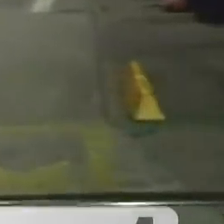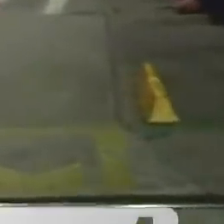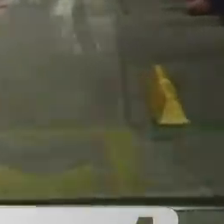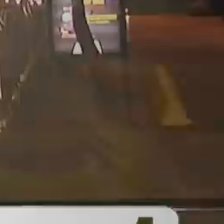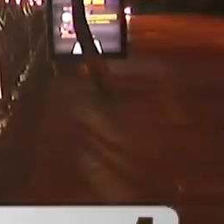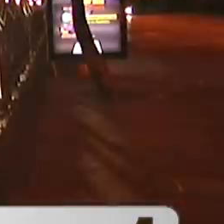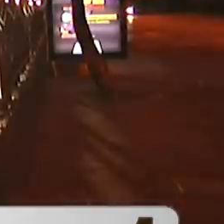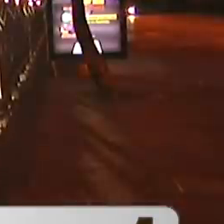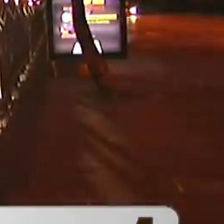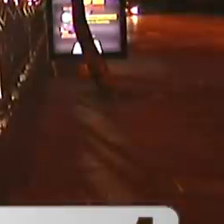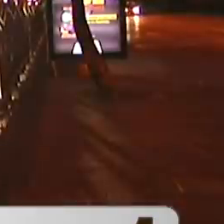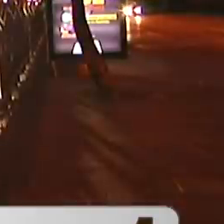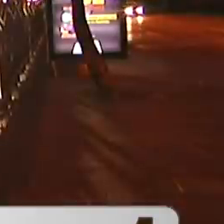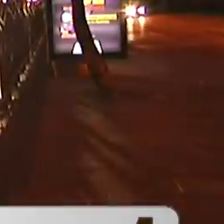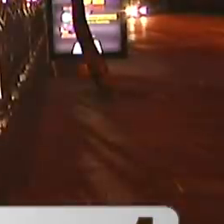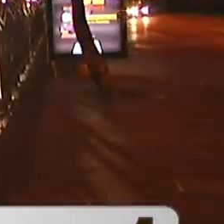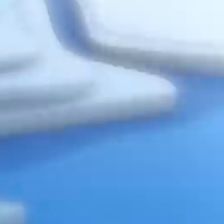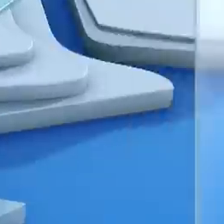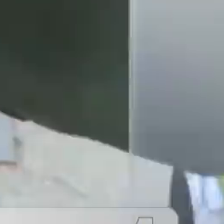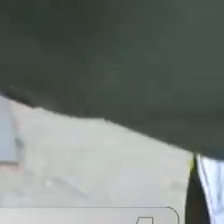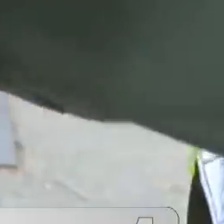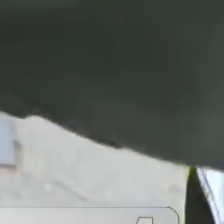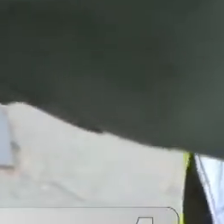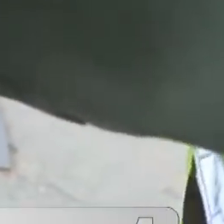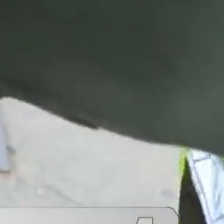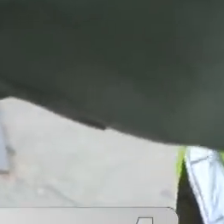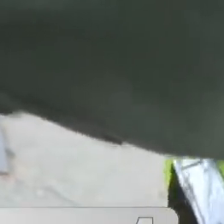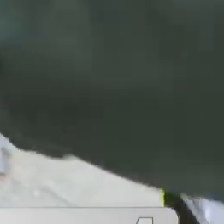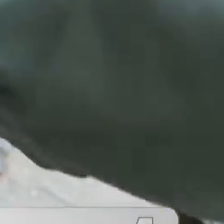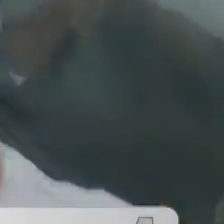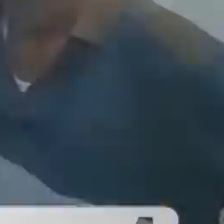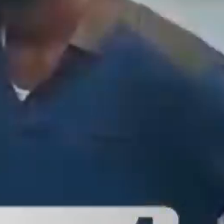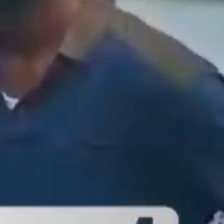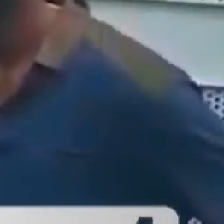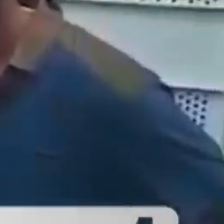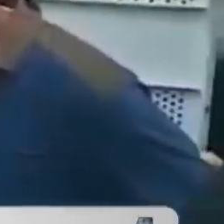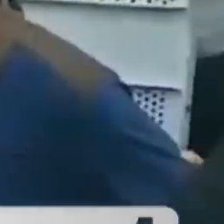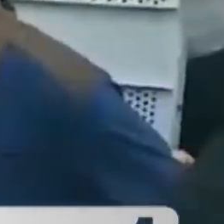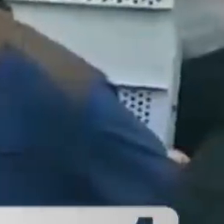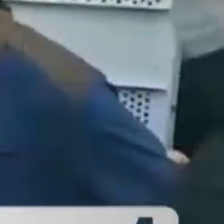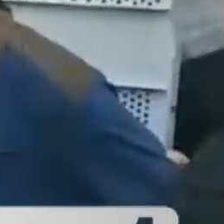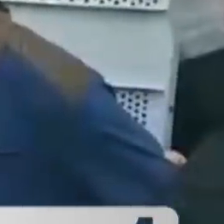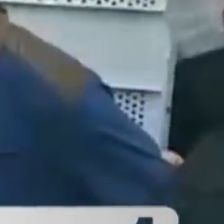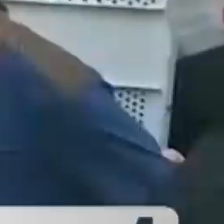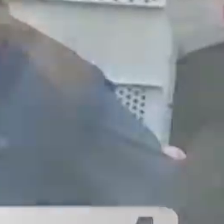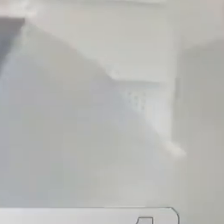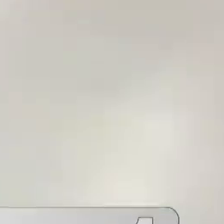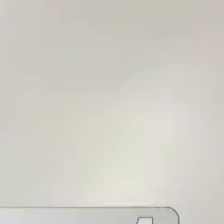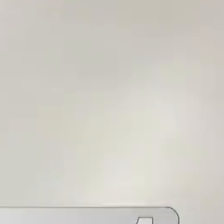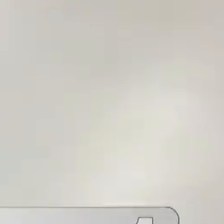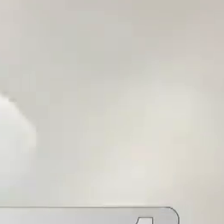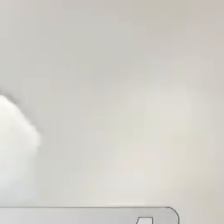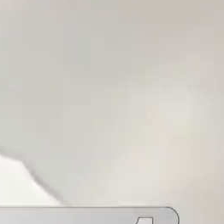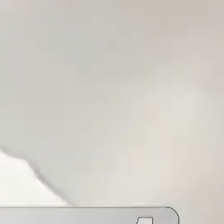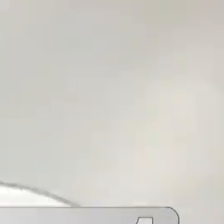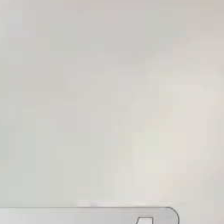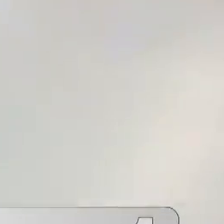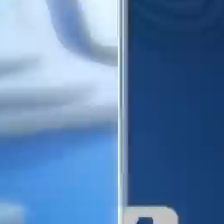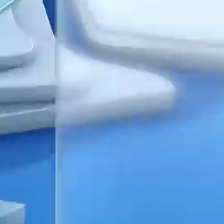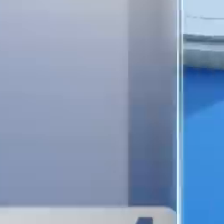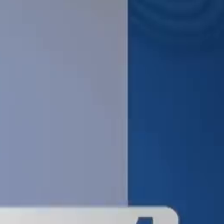con toques de queda nocturnos. Capturan a feminicida en Cali. Asesinó a mujer en bus del